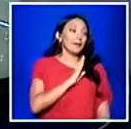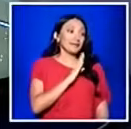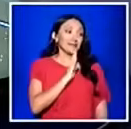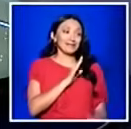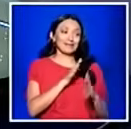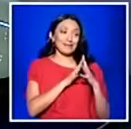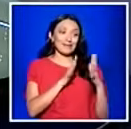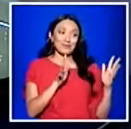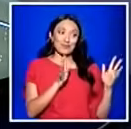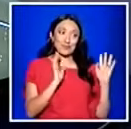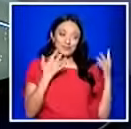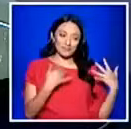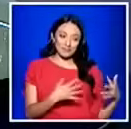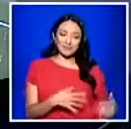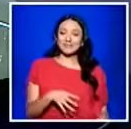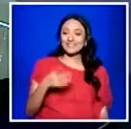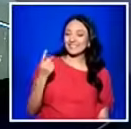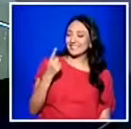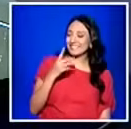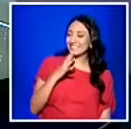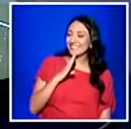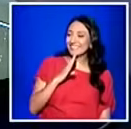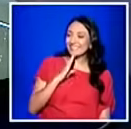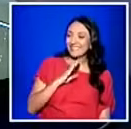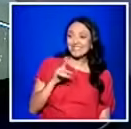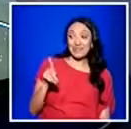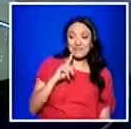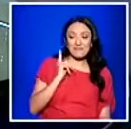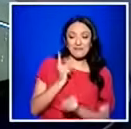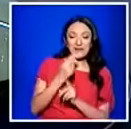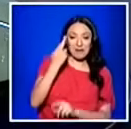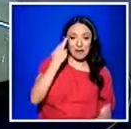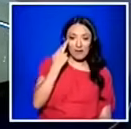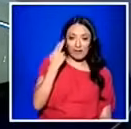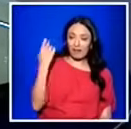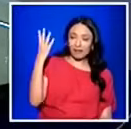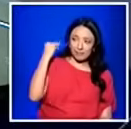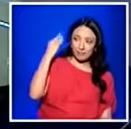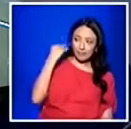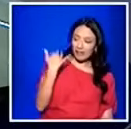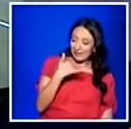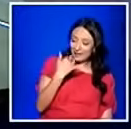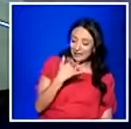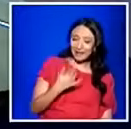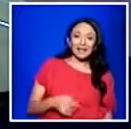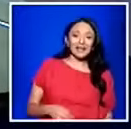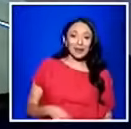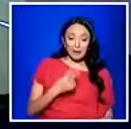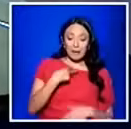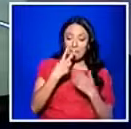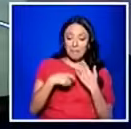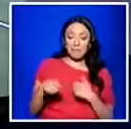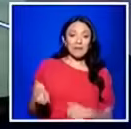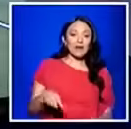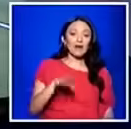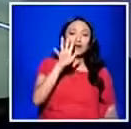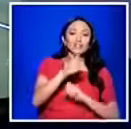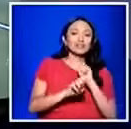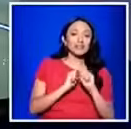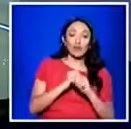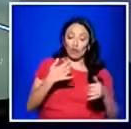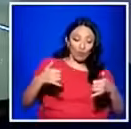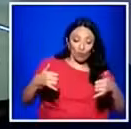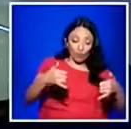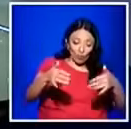Todo, mucha paciencia para estos papitos. Muchísimas gracias, me ríen, ¿no? ¿Por qué será? Por mi hijo que tiene 5 años claro, y es